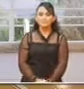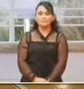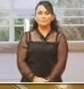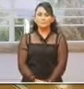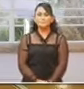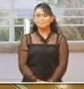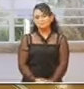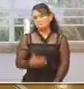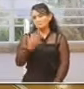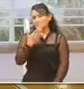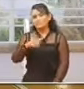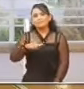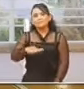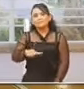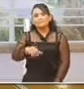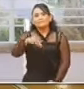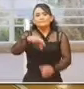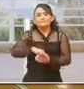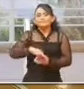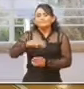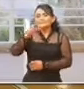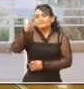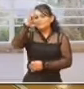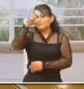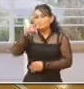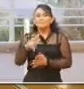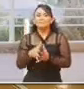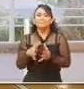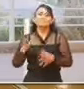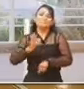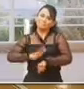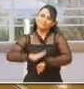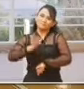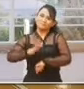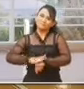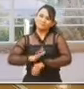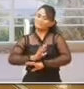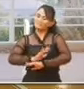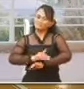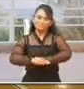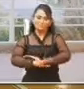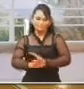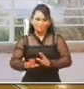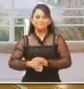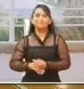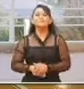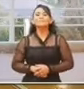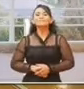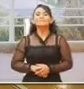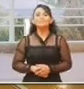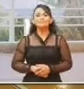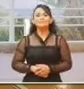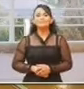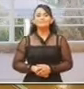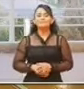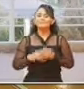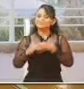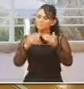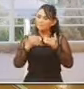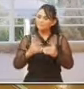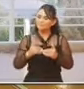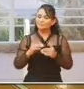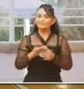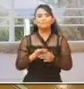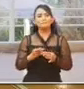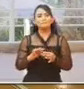Bien, doy cuenta de 16 votos a favor, por lo que se aprueba por unanimidad el acuerdo antes mencionado. Continuando con el